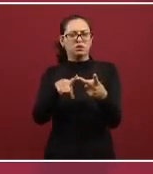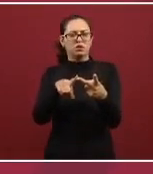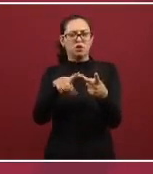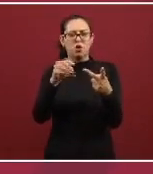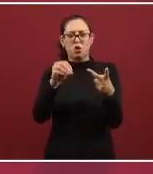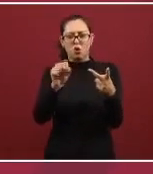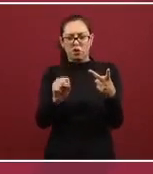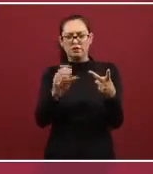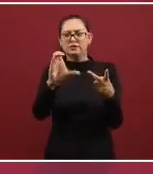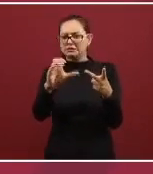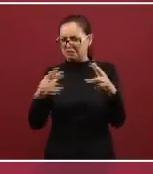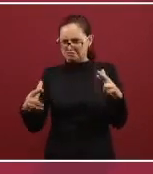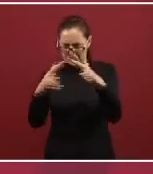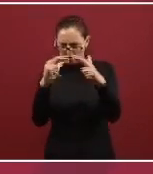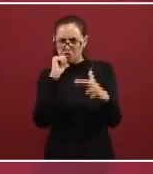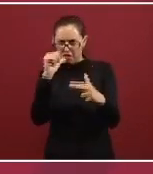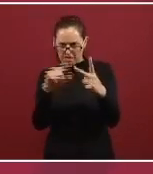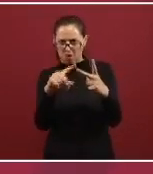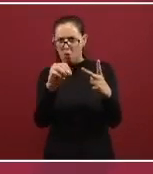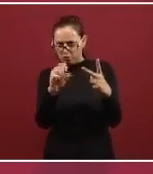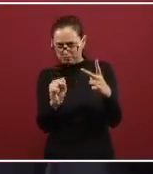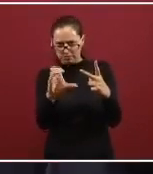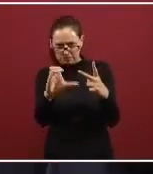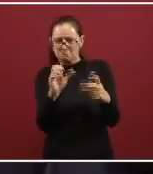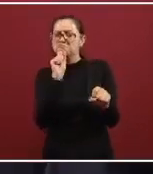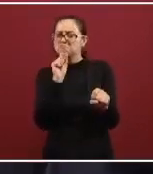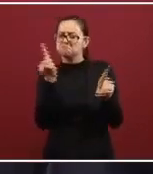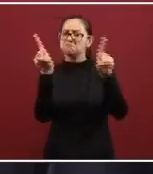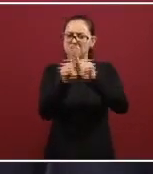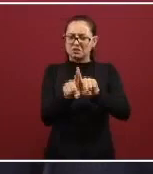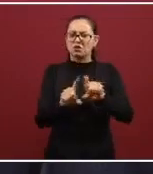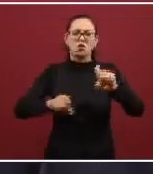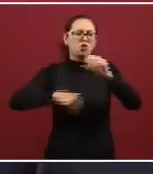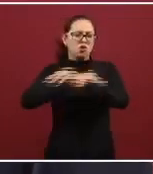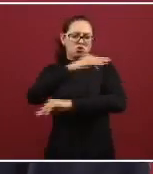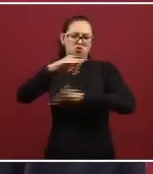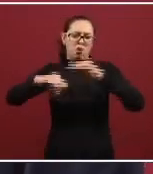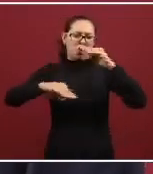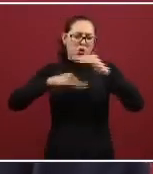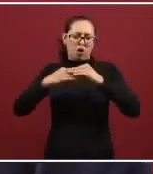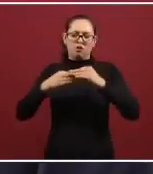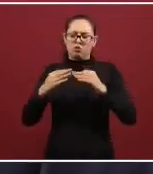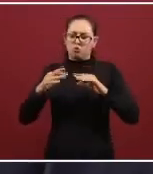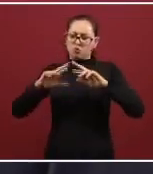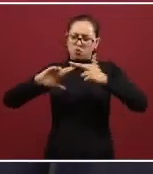no religiosas también. O sea, hay una labor humanitaria